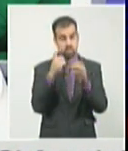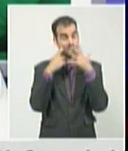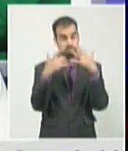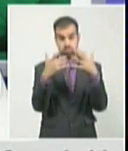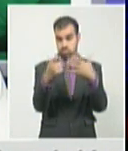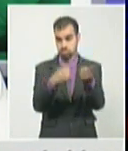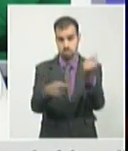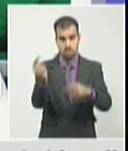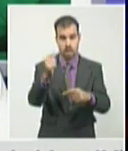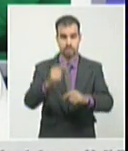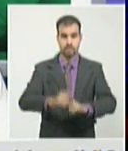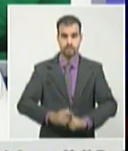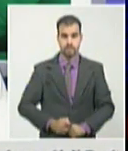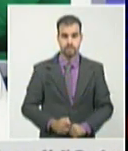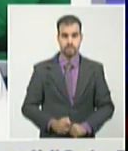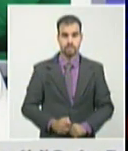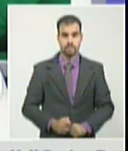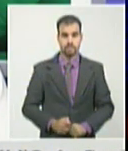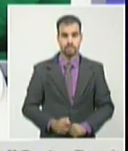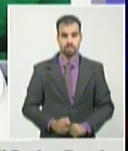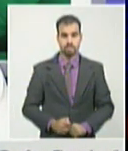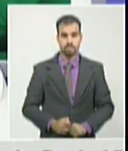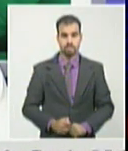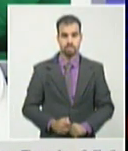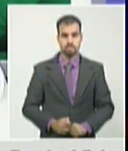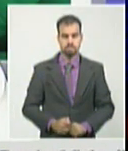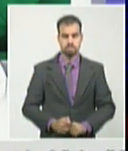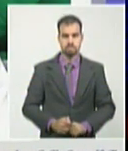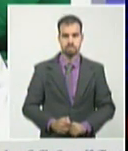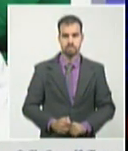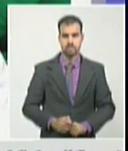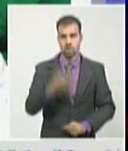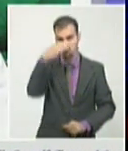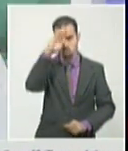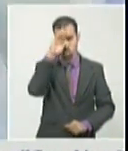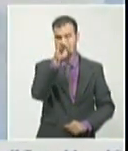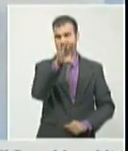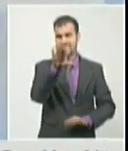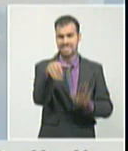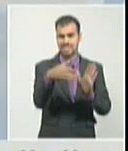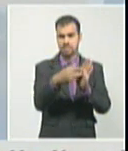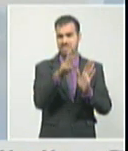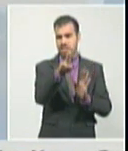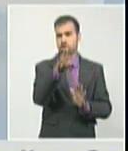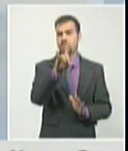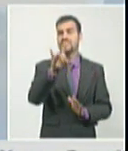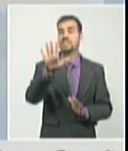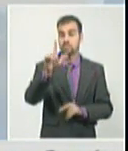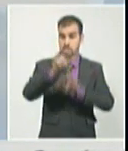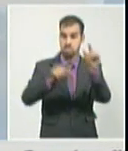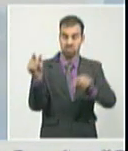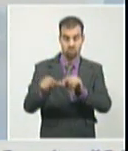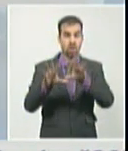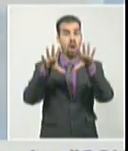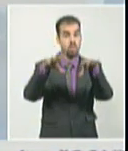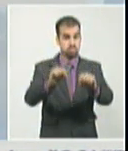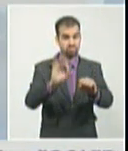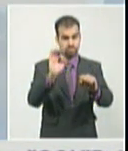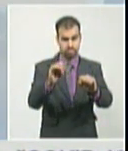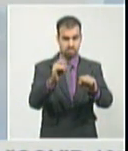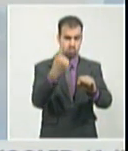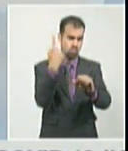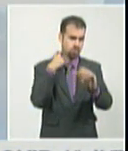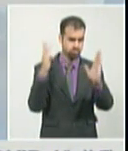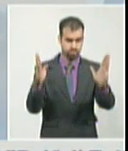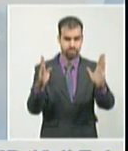cuba con 15 mil 495 pacientes diagnosticados con la enfermedad tiene hoy